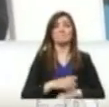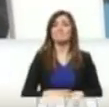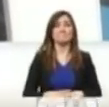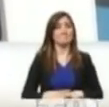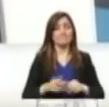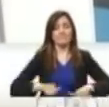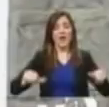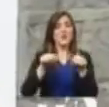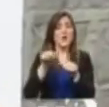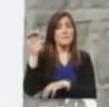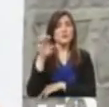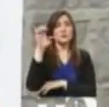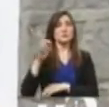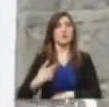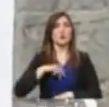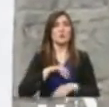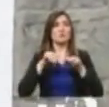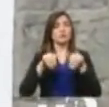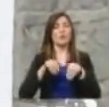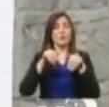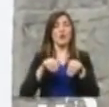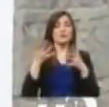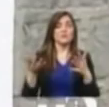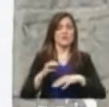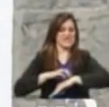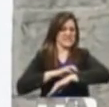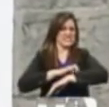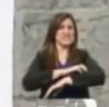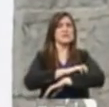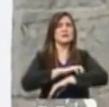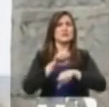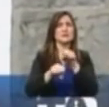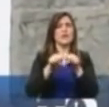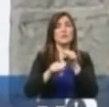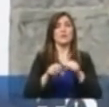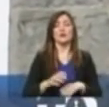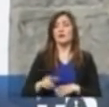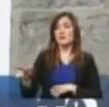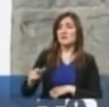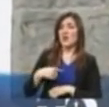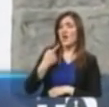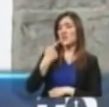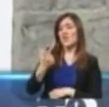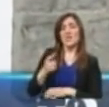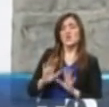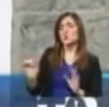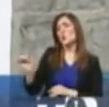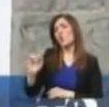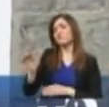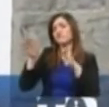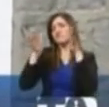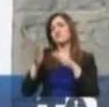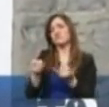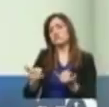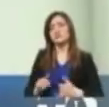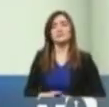tampoco en el área de emergencia. Yo traje a mi perrita porque tenía hongos en la piel y me dijeron que no había atención